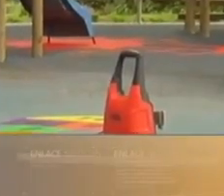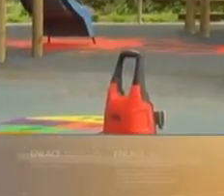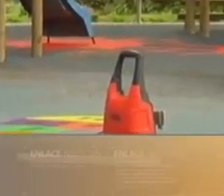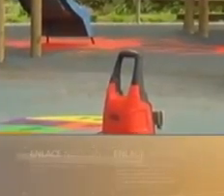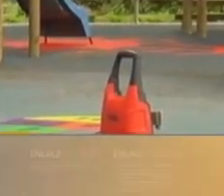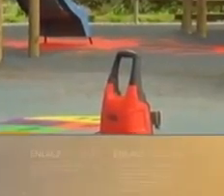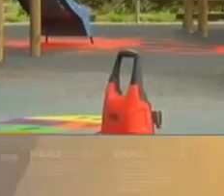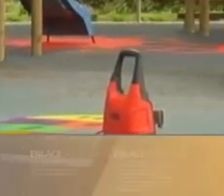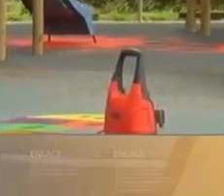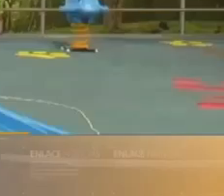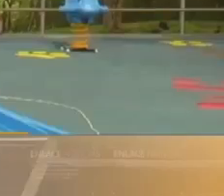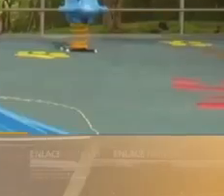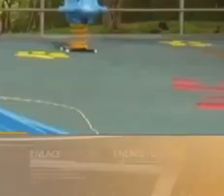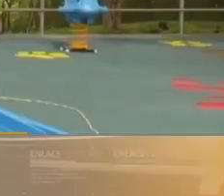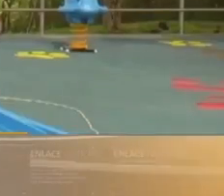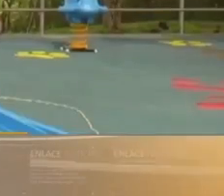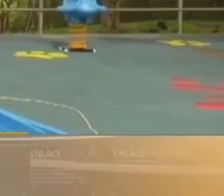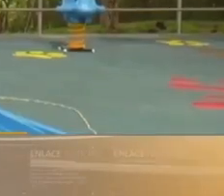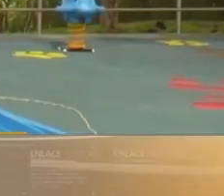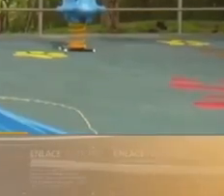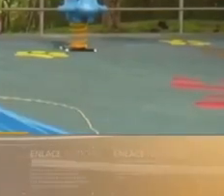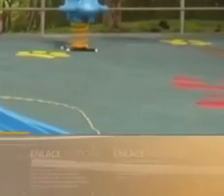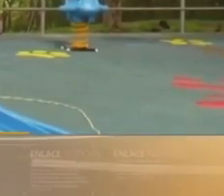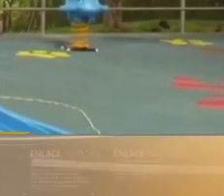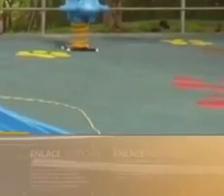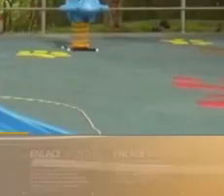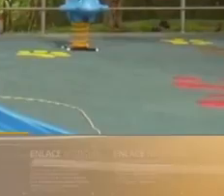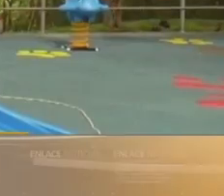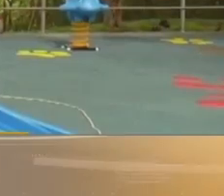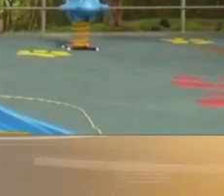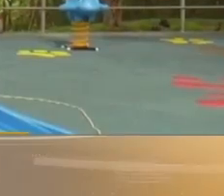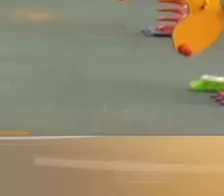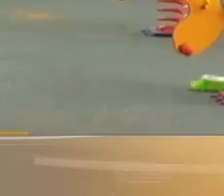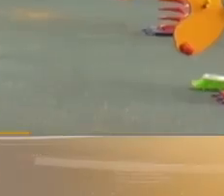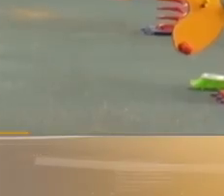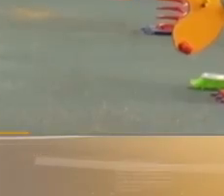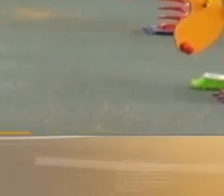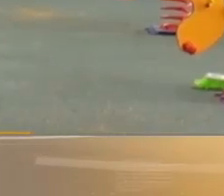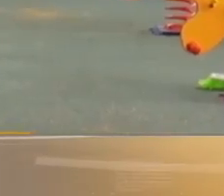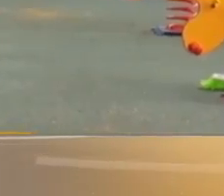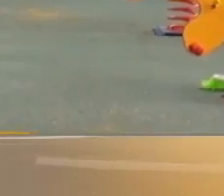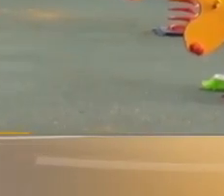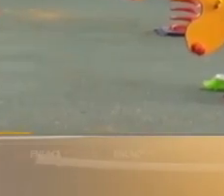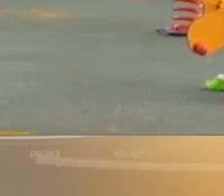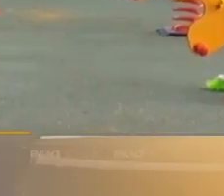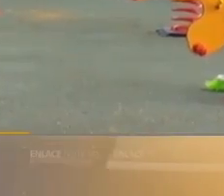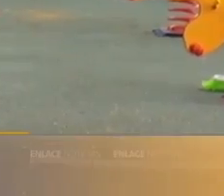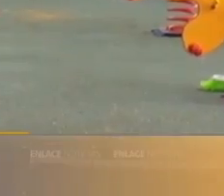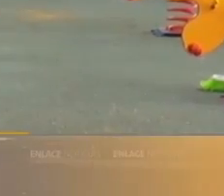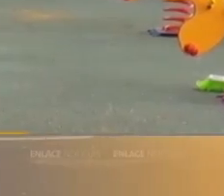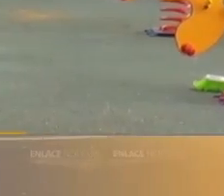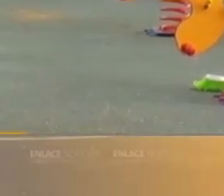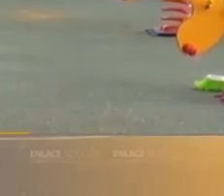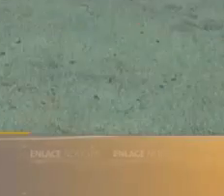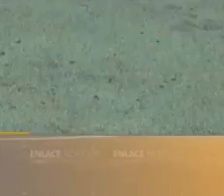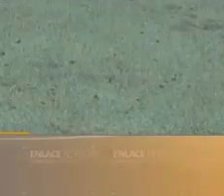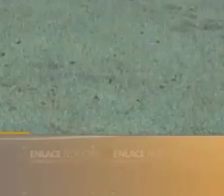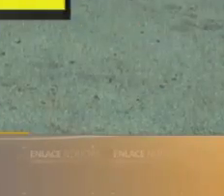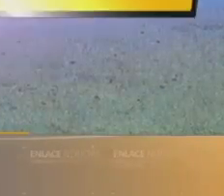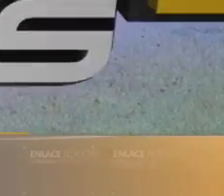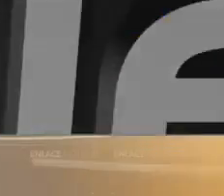4 de la tarde será inaugurado el Parque Gonzalo Jiménez de Quesada del barrio Inscredial. 3.800 millones de pesos fueron invertidos